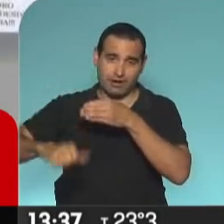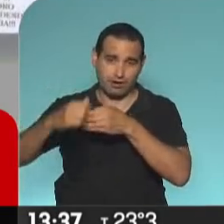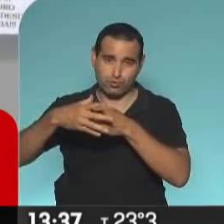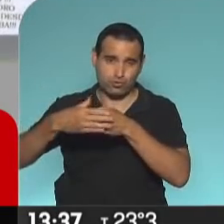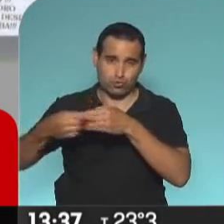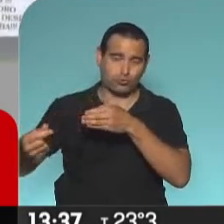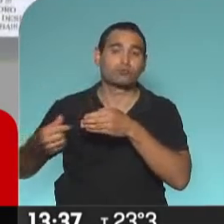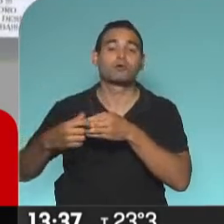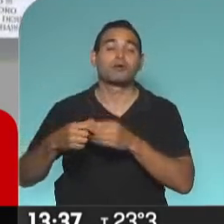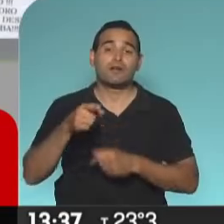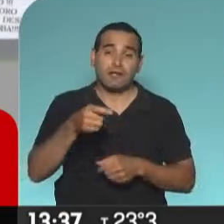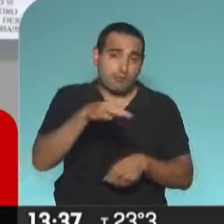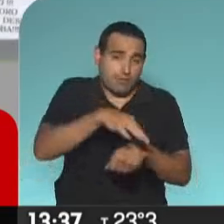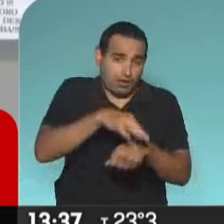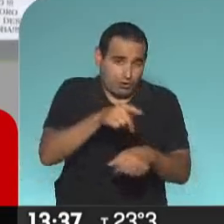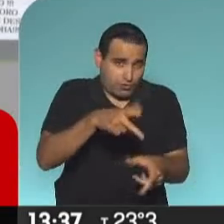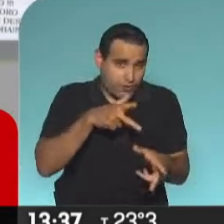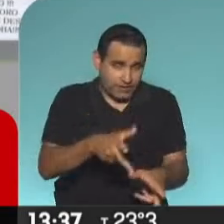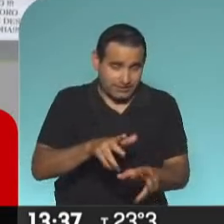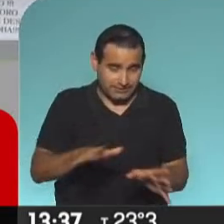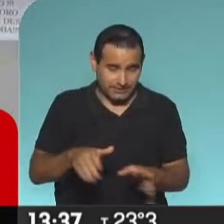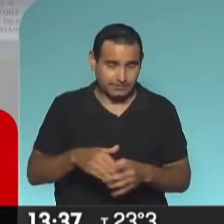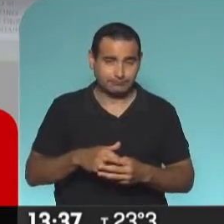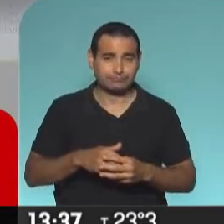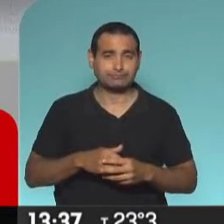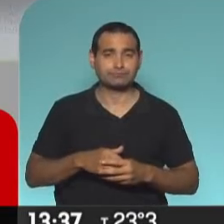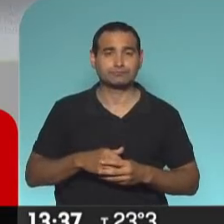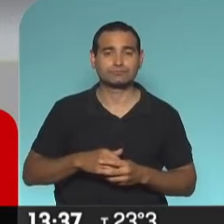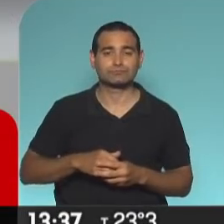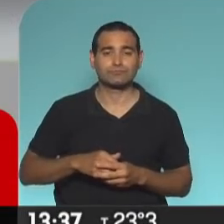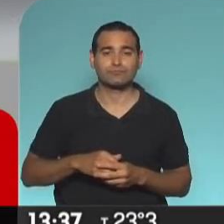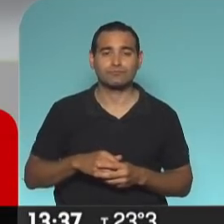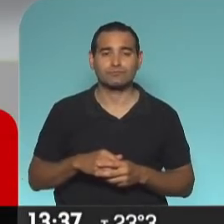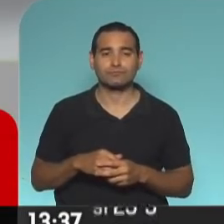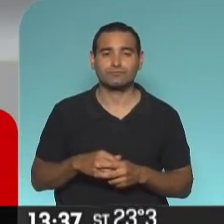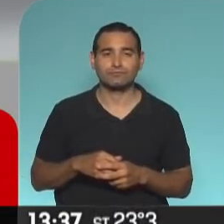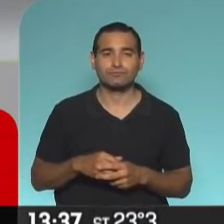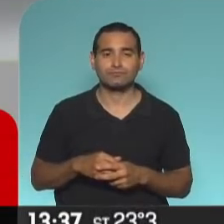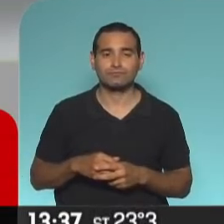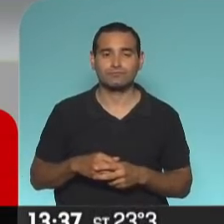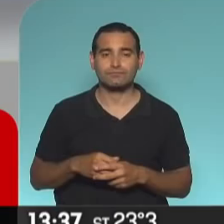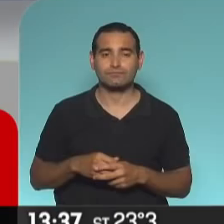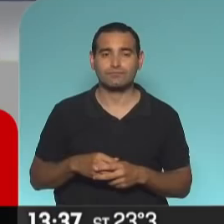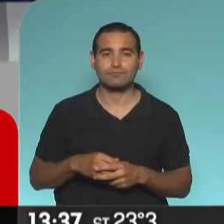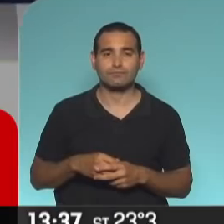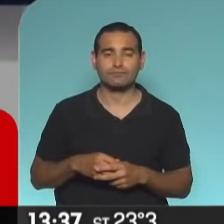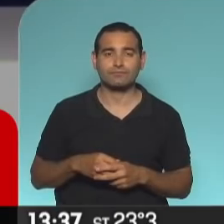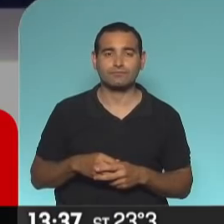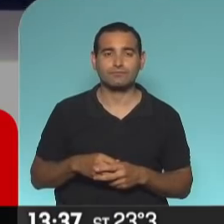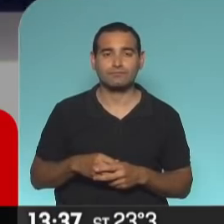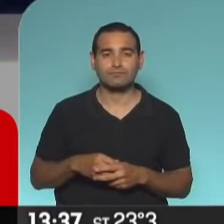que su propio médico neurocirujano señalaba desde el primer día en que lo mantiene alojado en la clínica,